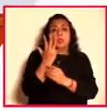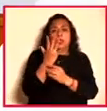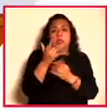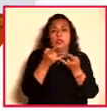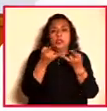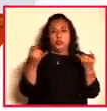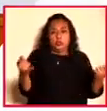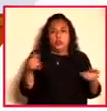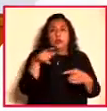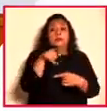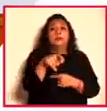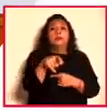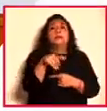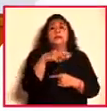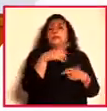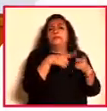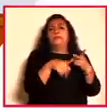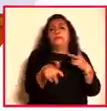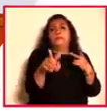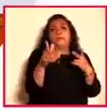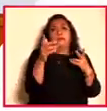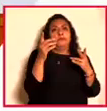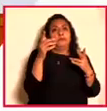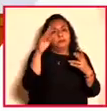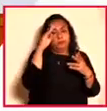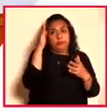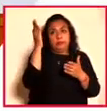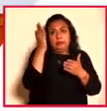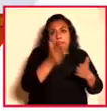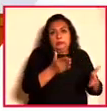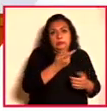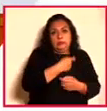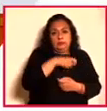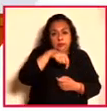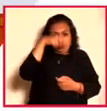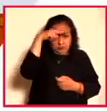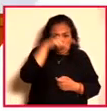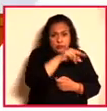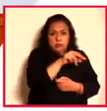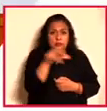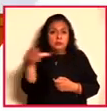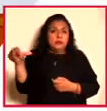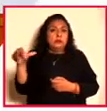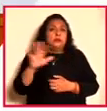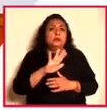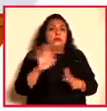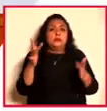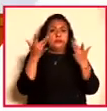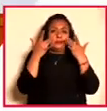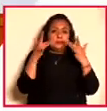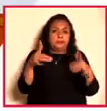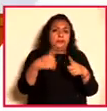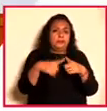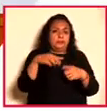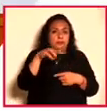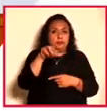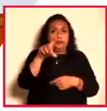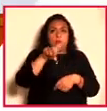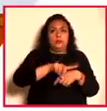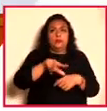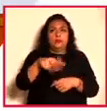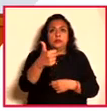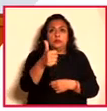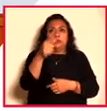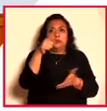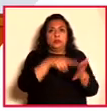en escena va desde los augurios de la llegada de los españoles a México hasta la rendición de los mexicas el 13 de agosto de